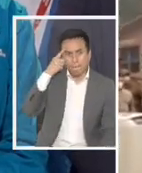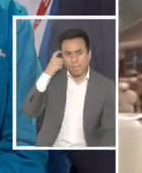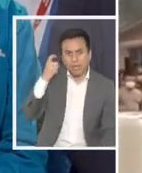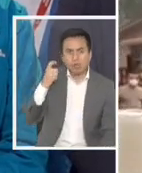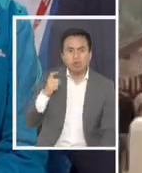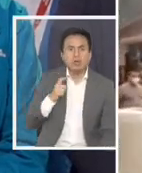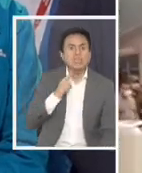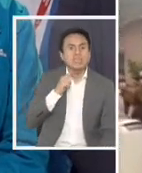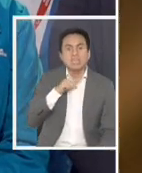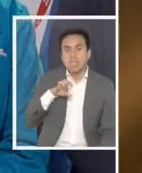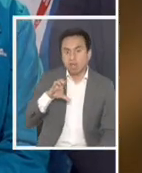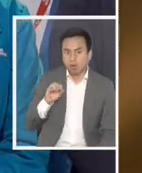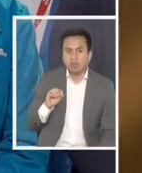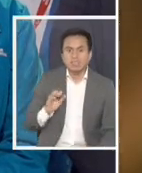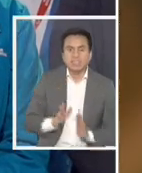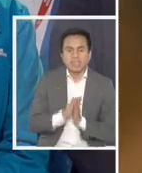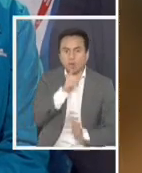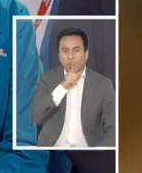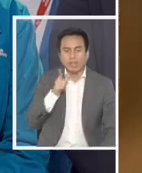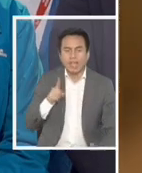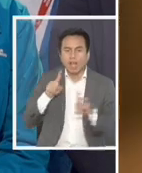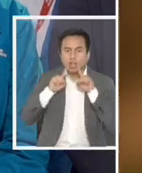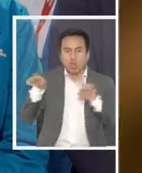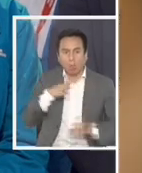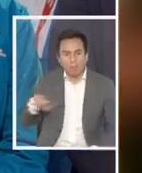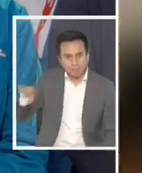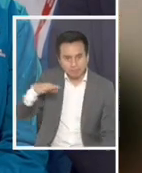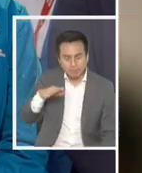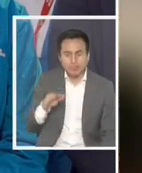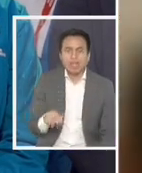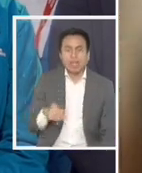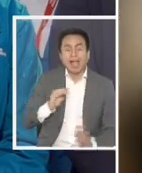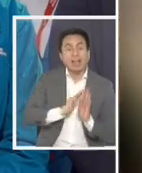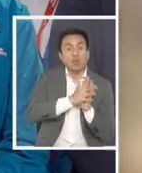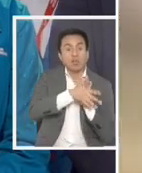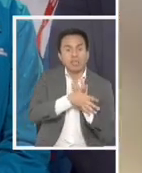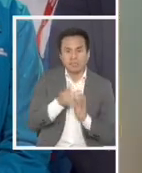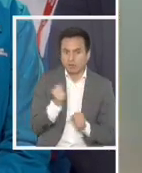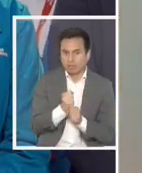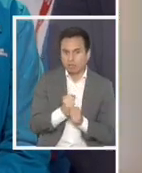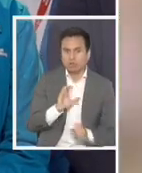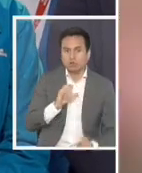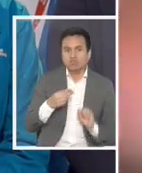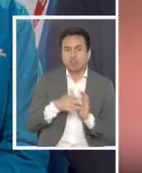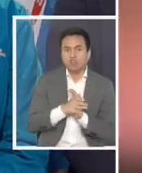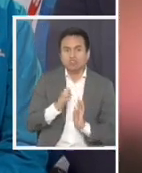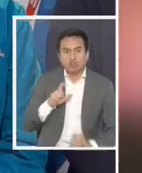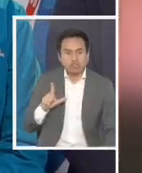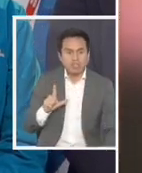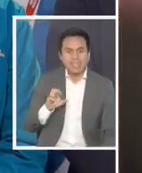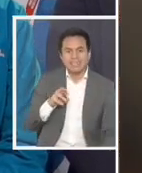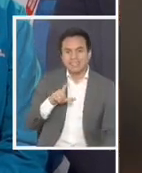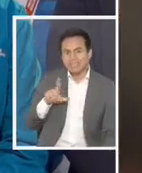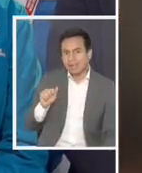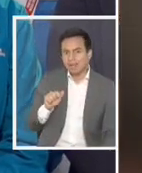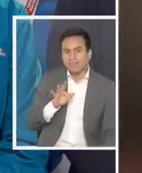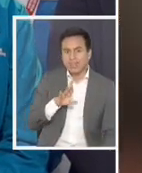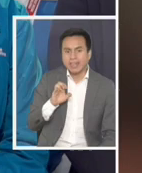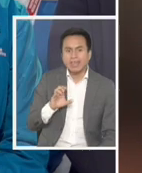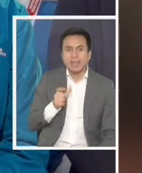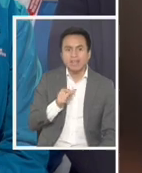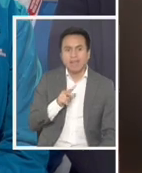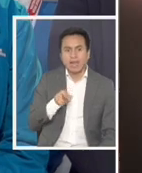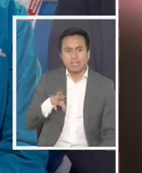penco de quilleco Santa Juana y tomé en la araucanía trabajando el cholchol ercilla freire